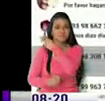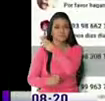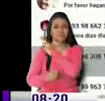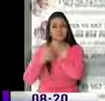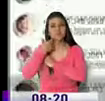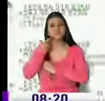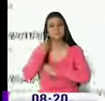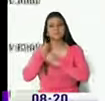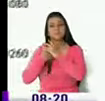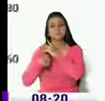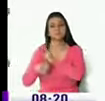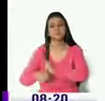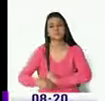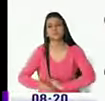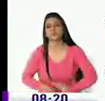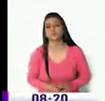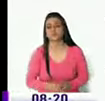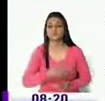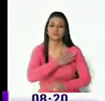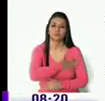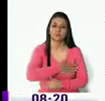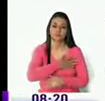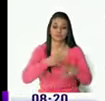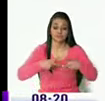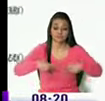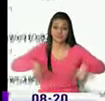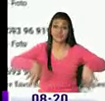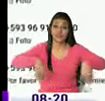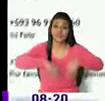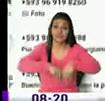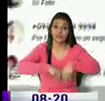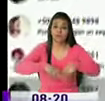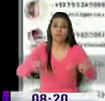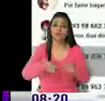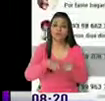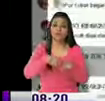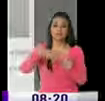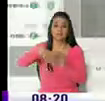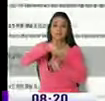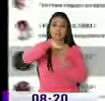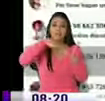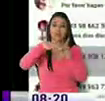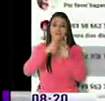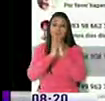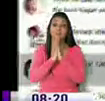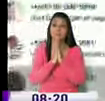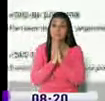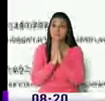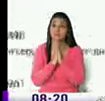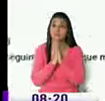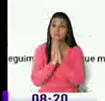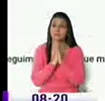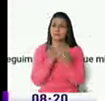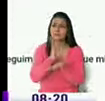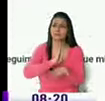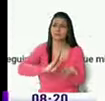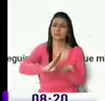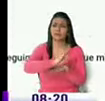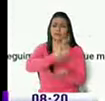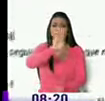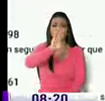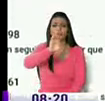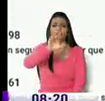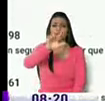tan amables. A ver, por favor, terreno que se convierte en un parque infantil, están pidiéndonos. Esto es en el barrio Bellavista